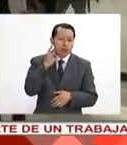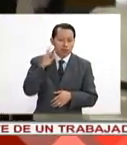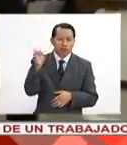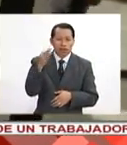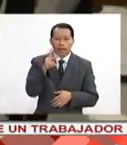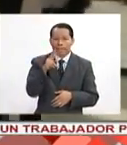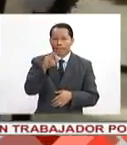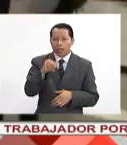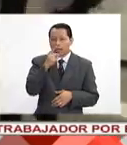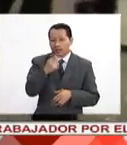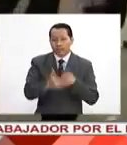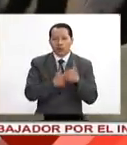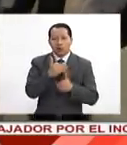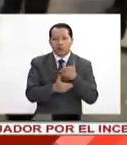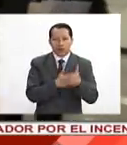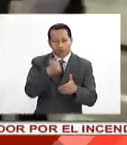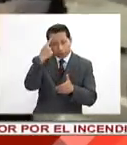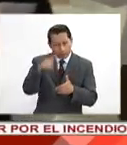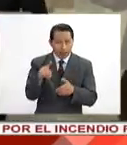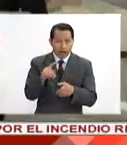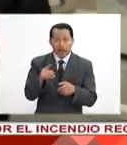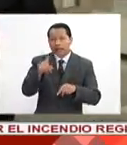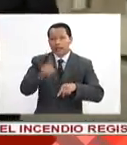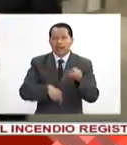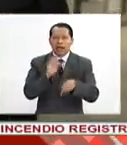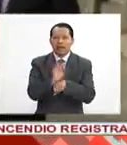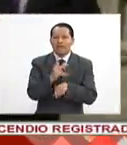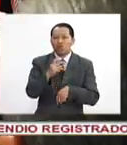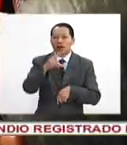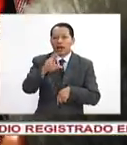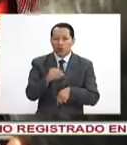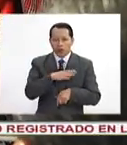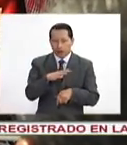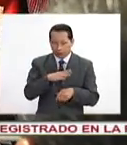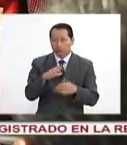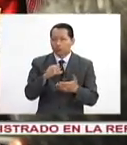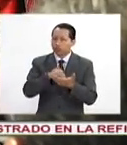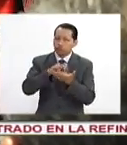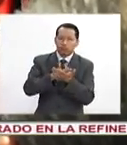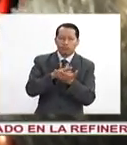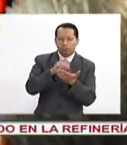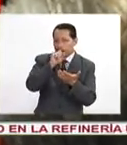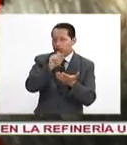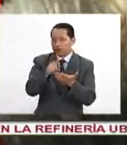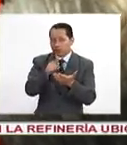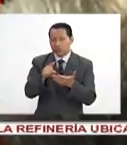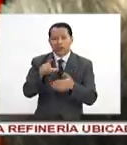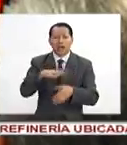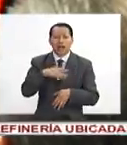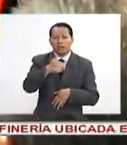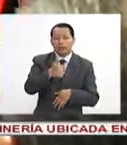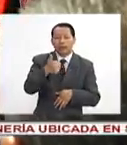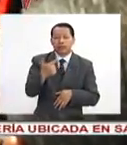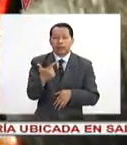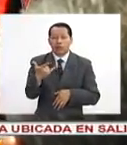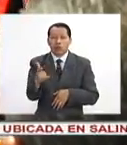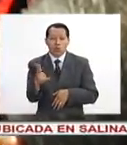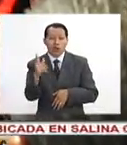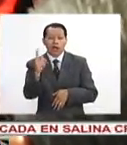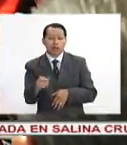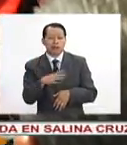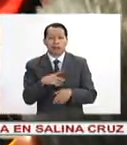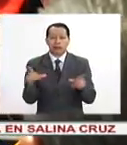del PRI explicó que el proceso de desafuero culminará de acuerdo con el cronograma previsto y reiteró que el 6 o 7 de julio próximo